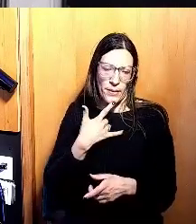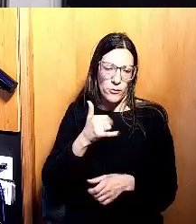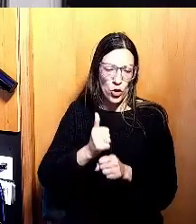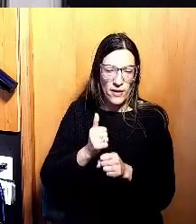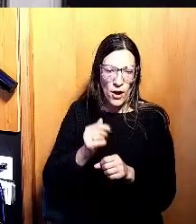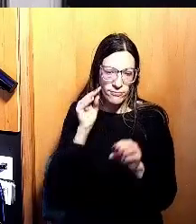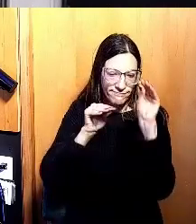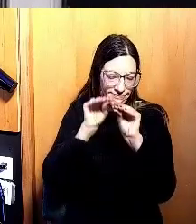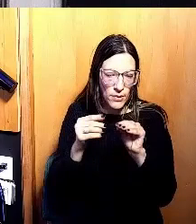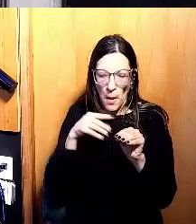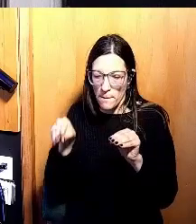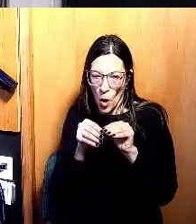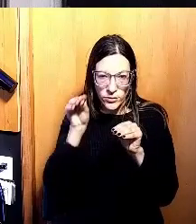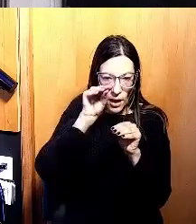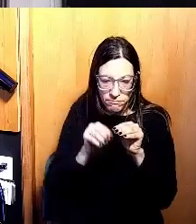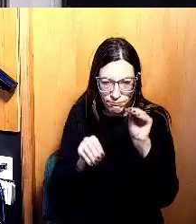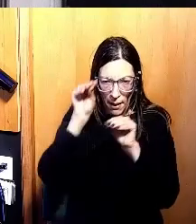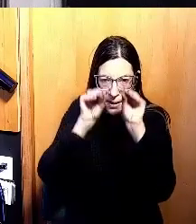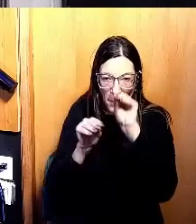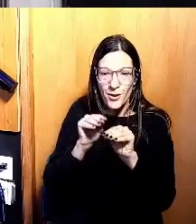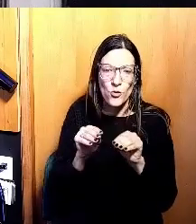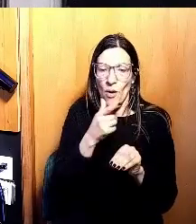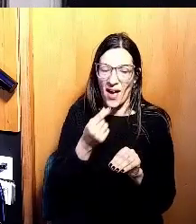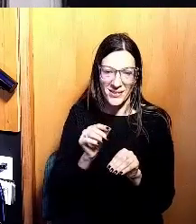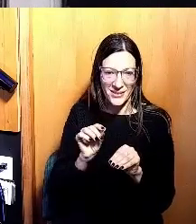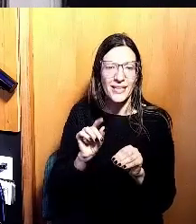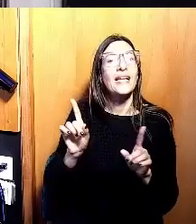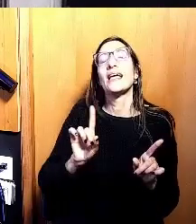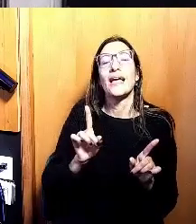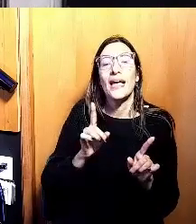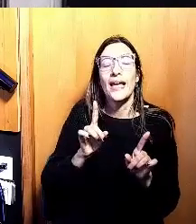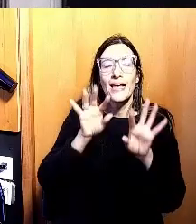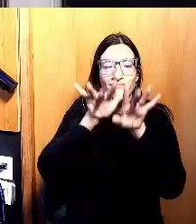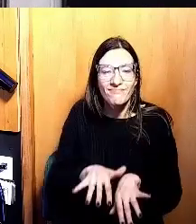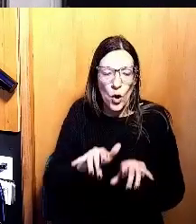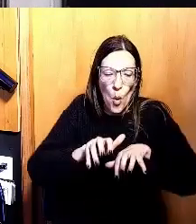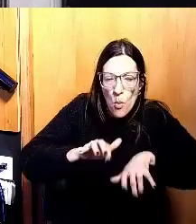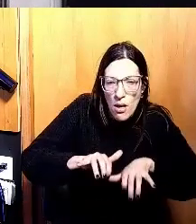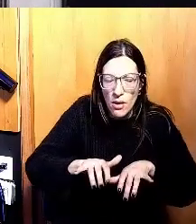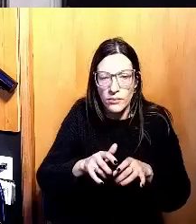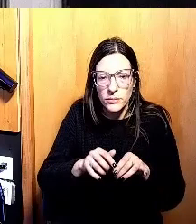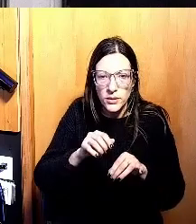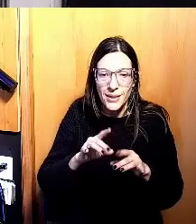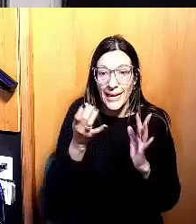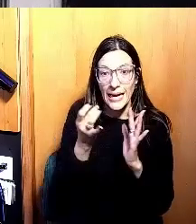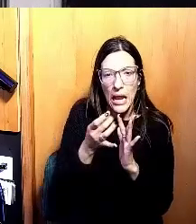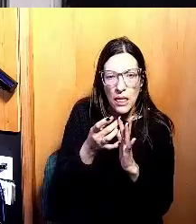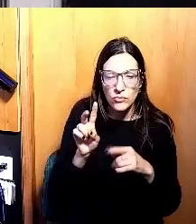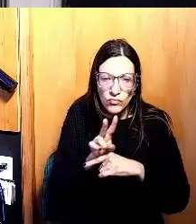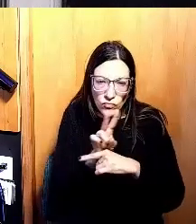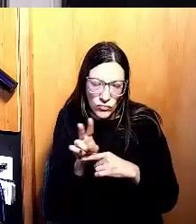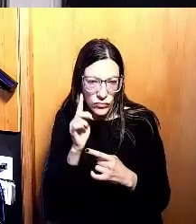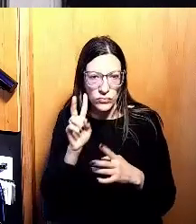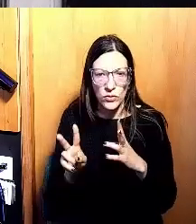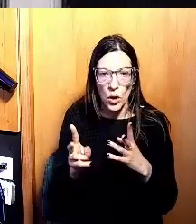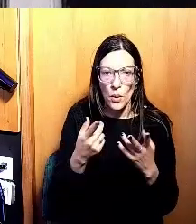datos ya sabemos que toda la parte de sistematización, estandarización y el control de calidad, sobre todo el control de